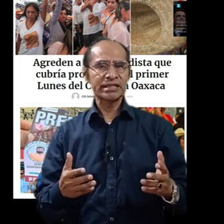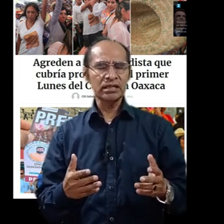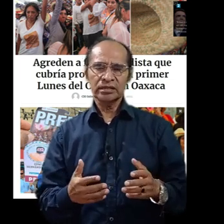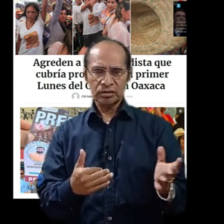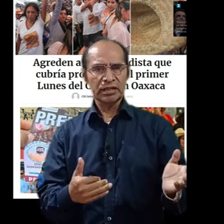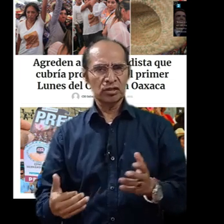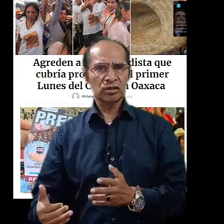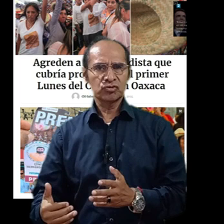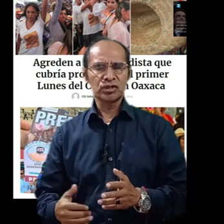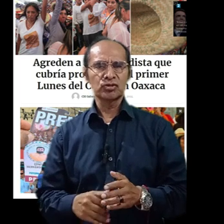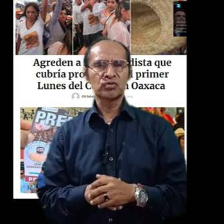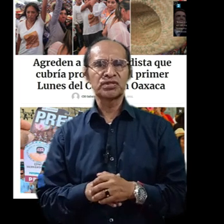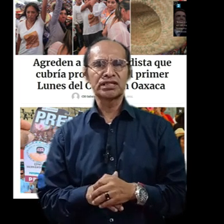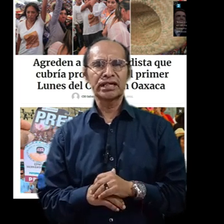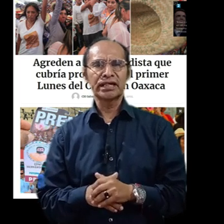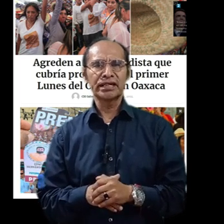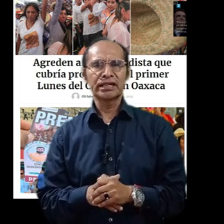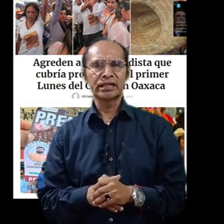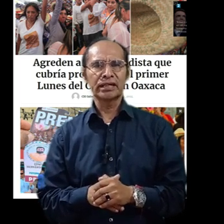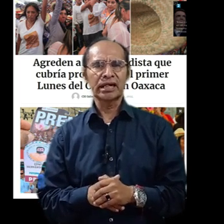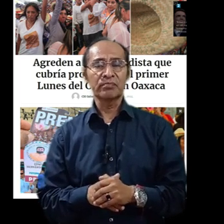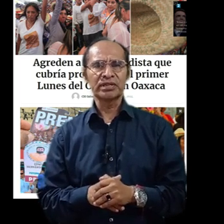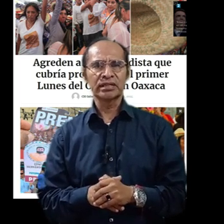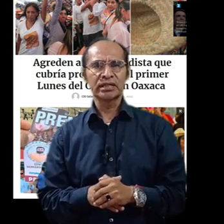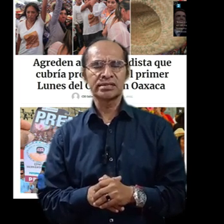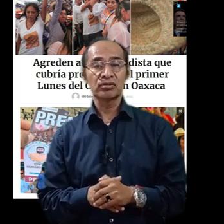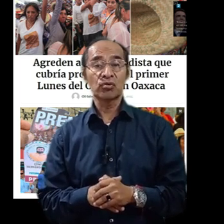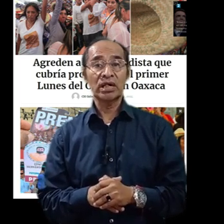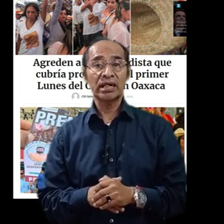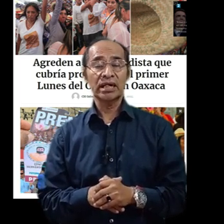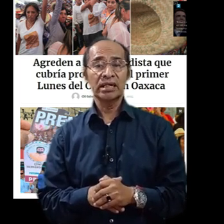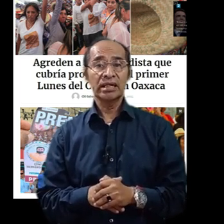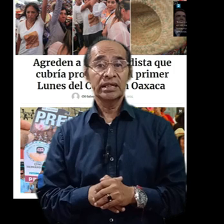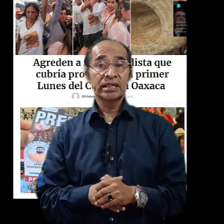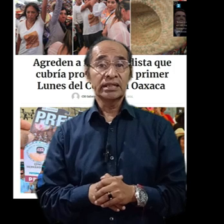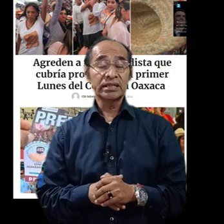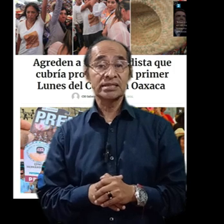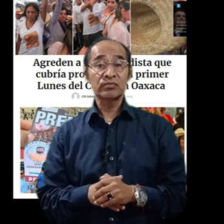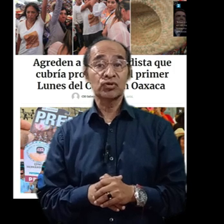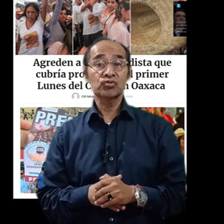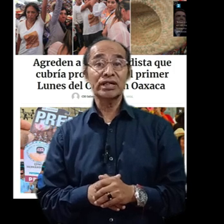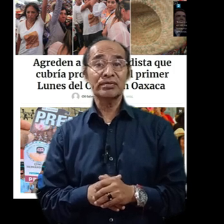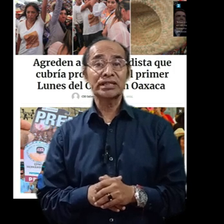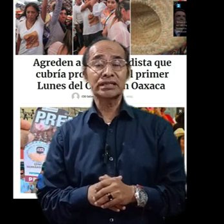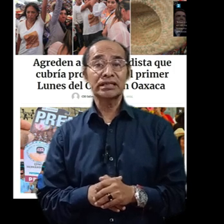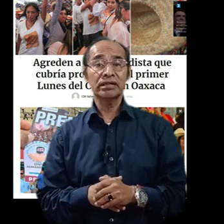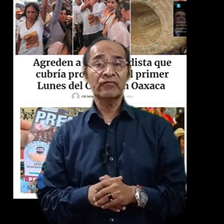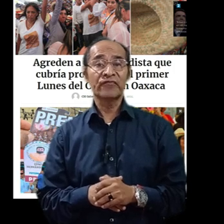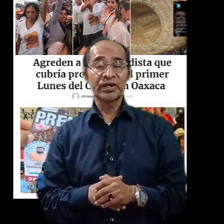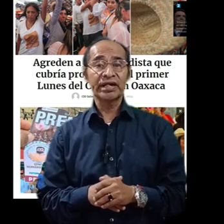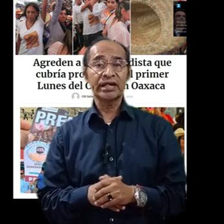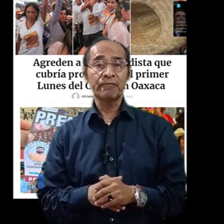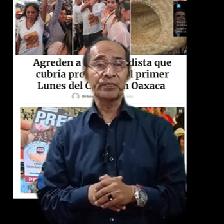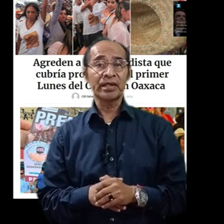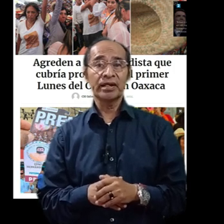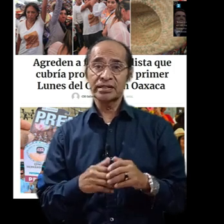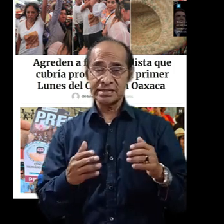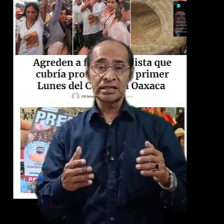diario universal que tiene su oficina en la capital del estado de Oaxaca y desafortunadamente